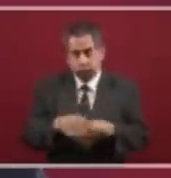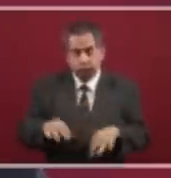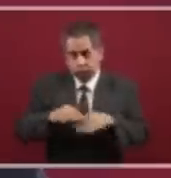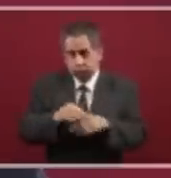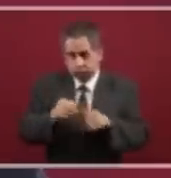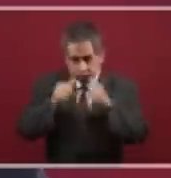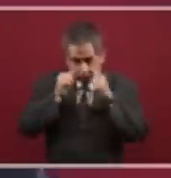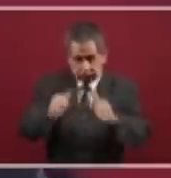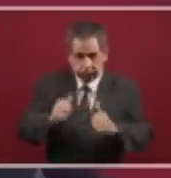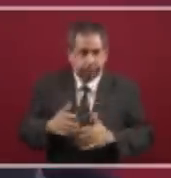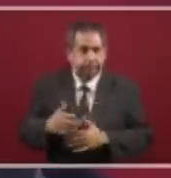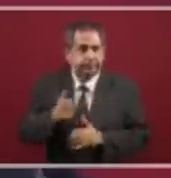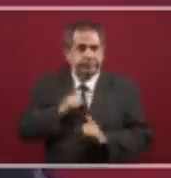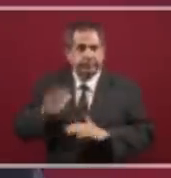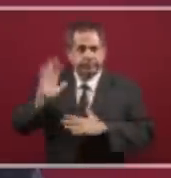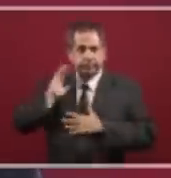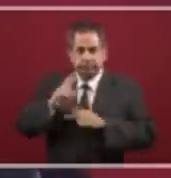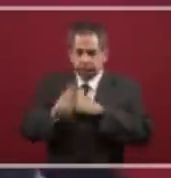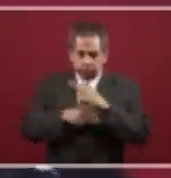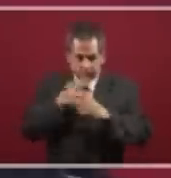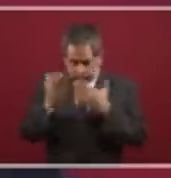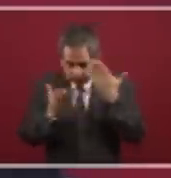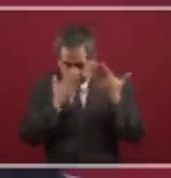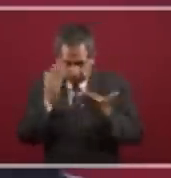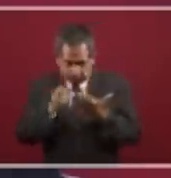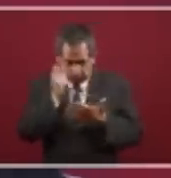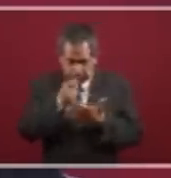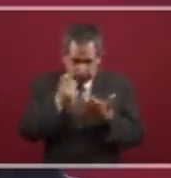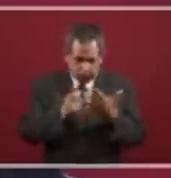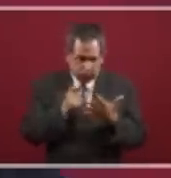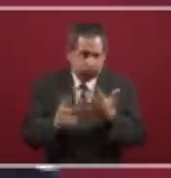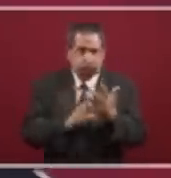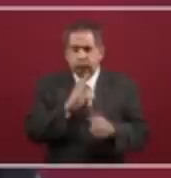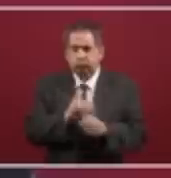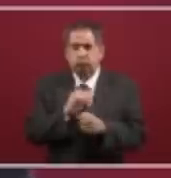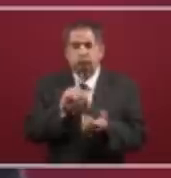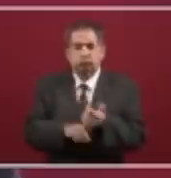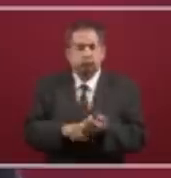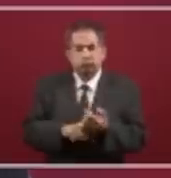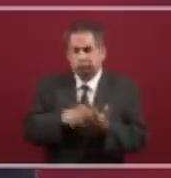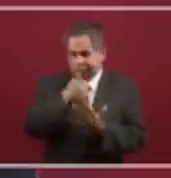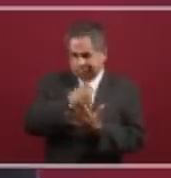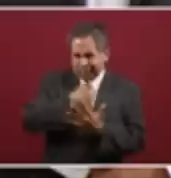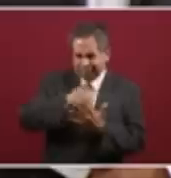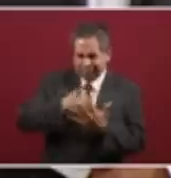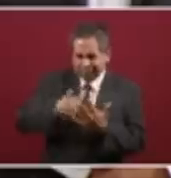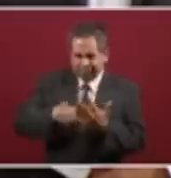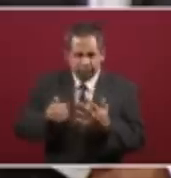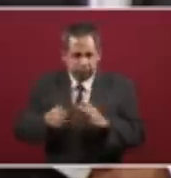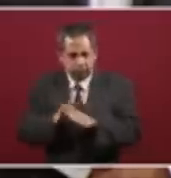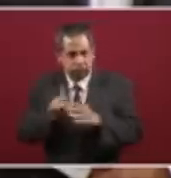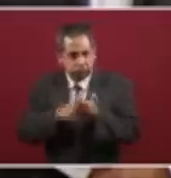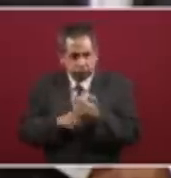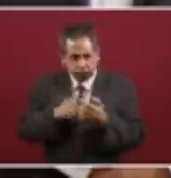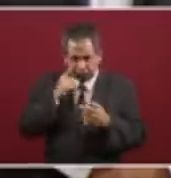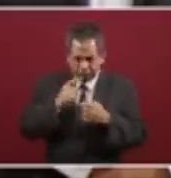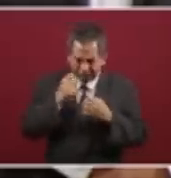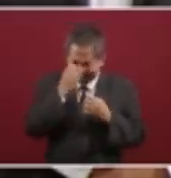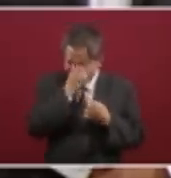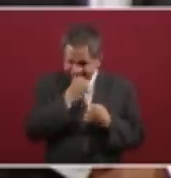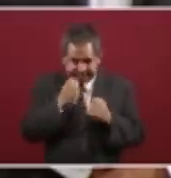el compromiso es seguir revisando a plenitud y caso por caso de manera exhaustiva